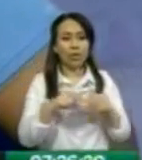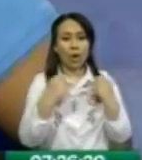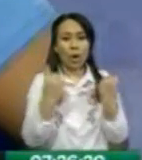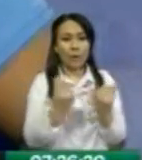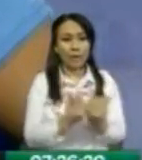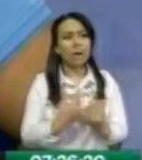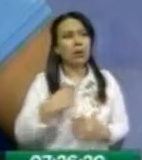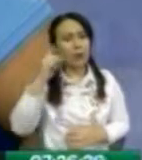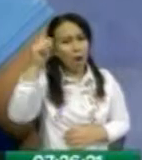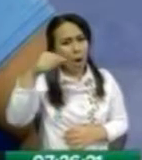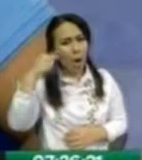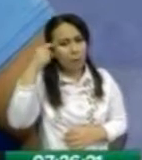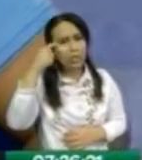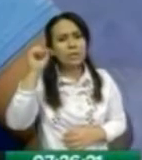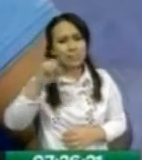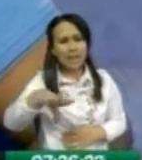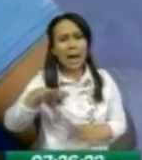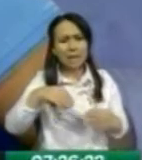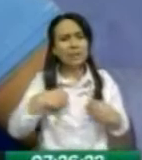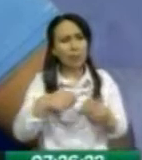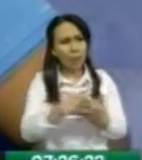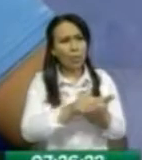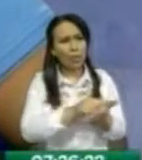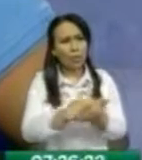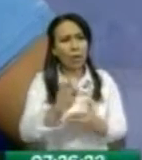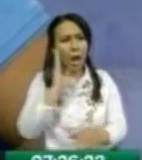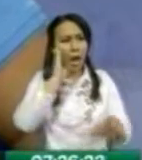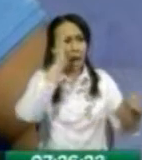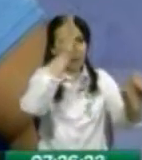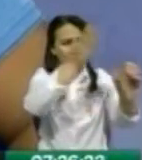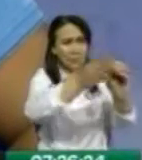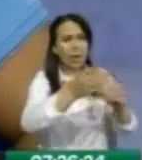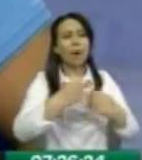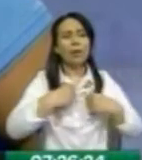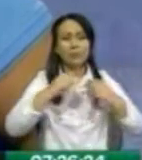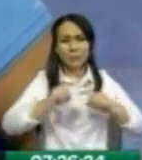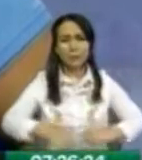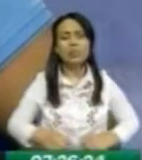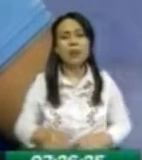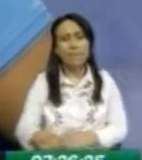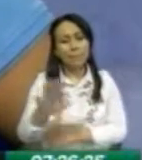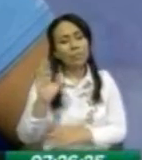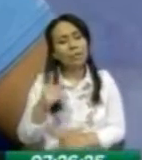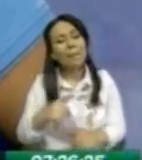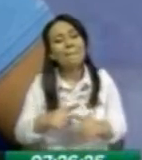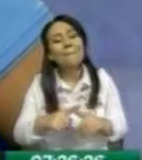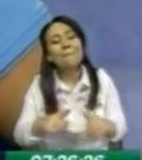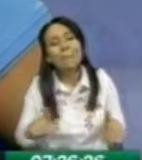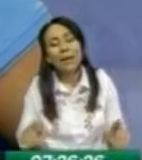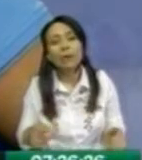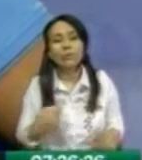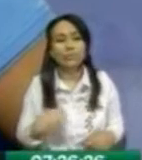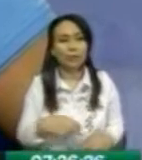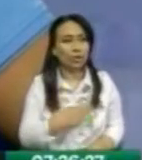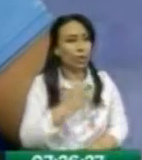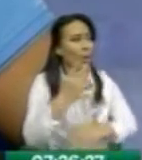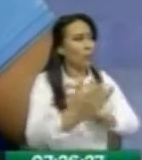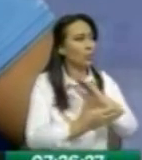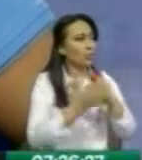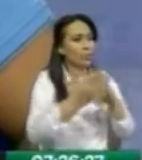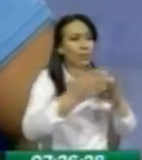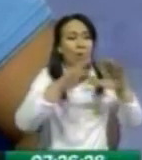que estamos de acuerdo en esa derogatoria de la tabla de drogas. ¿Hacia allá apuntan ustedes? Estamos apuntando hacia eso. Sin embargo, también estamos construyendo todo